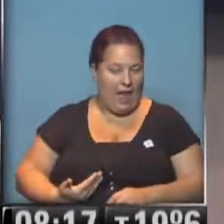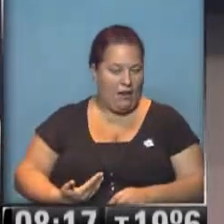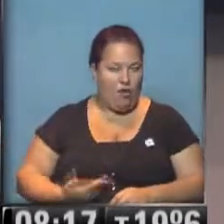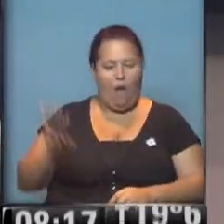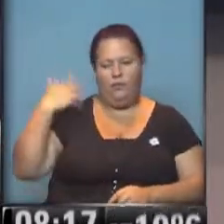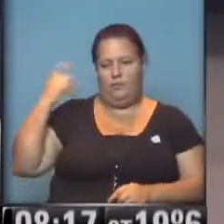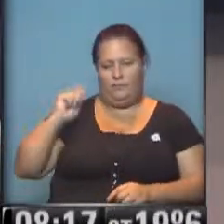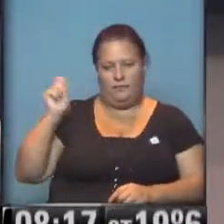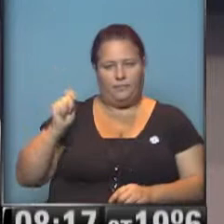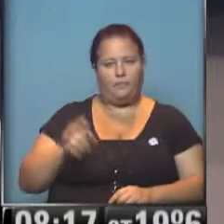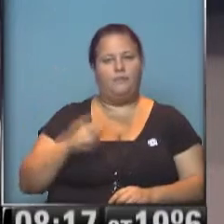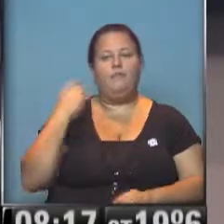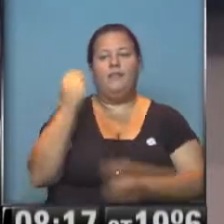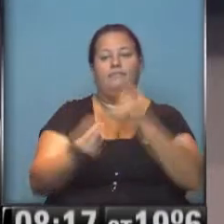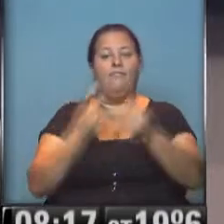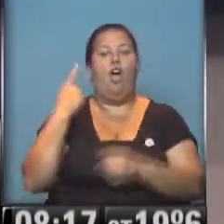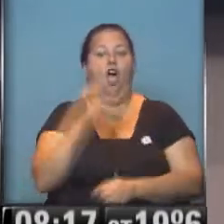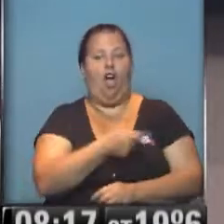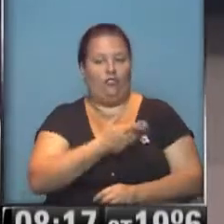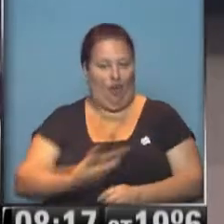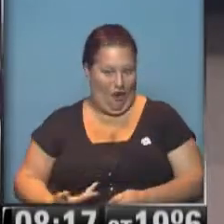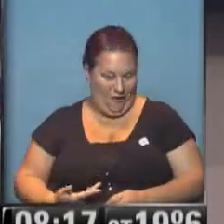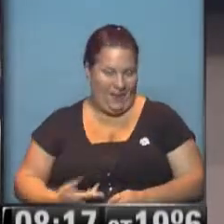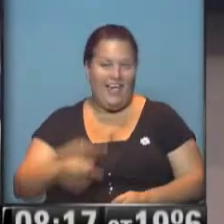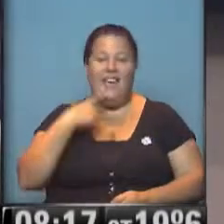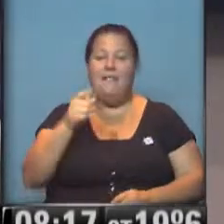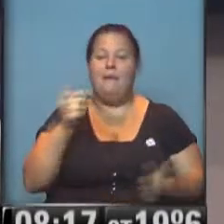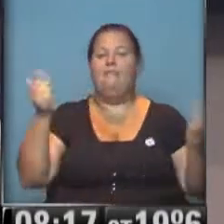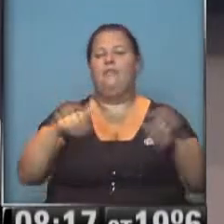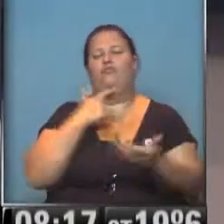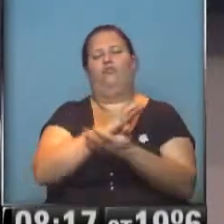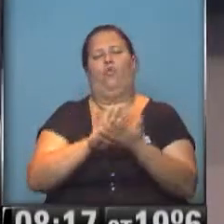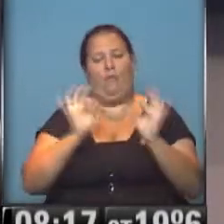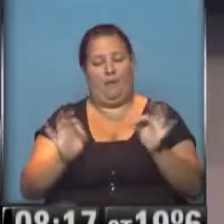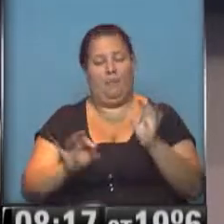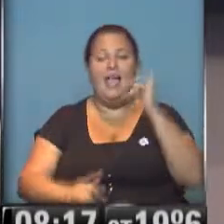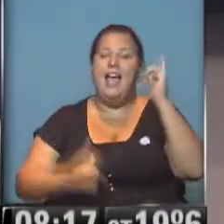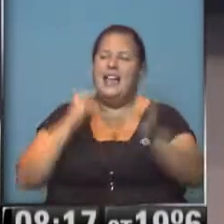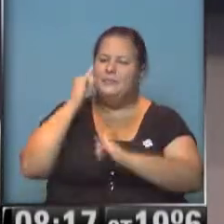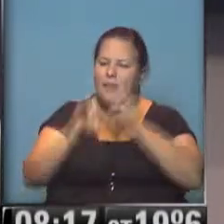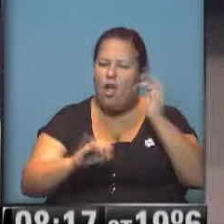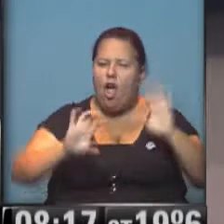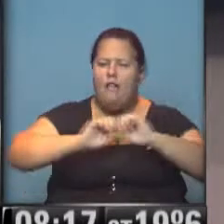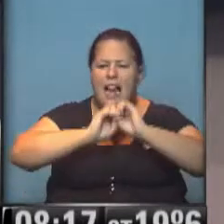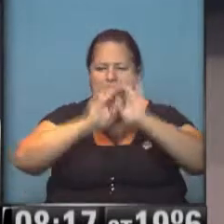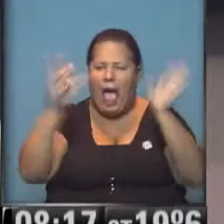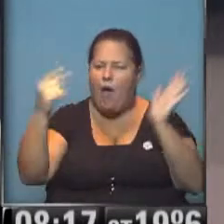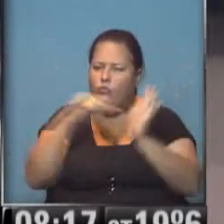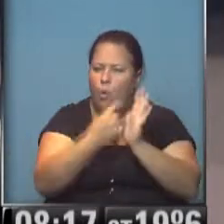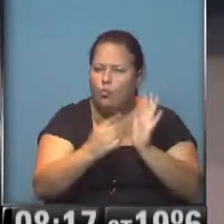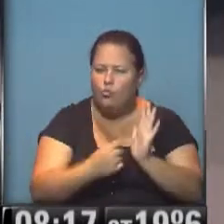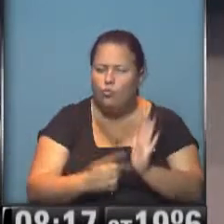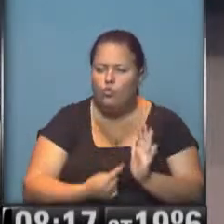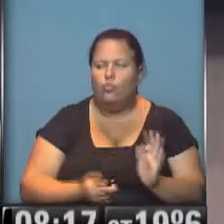hace unos meses los candidatos opositores decían que la devaluación arreglado todo hizo una explicación muy detallada muy minuciosa